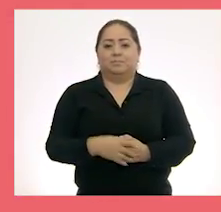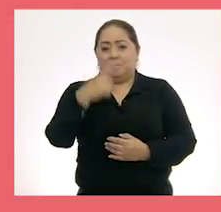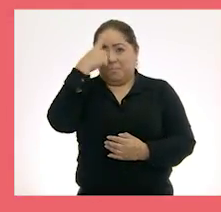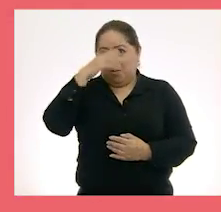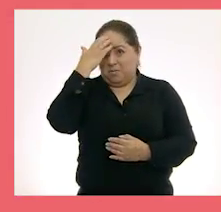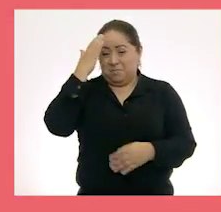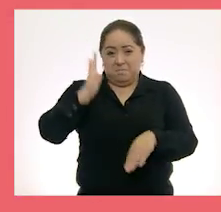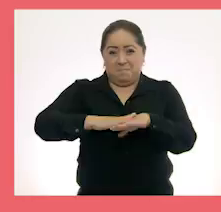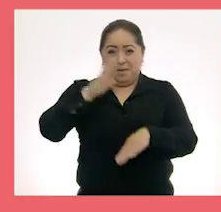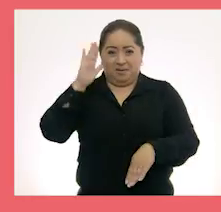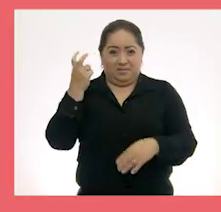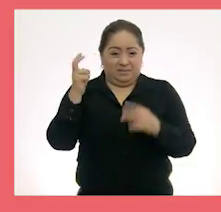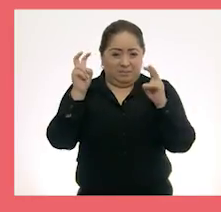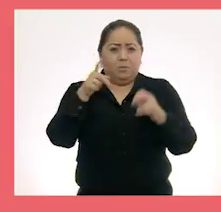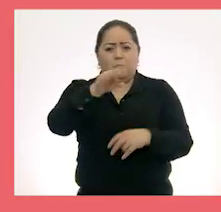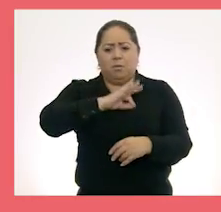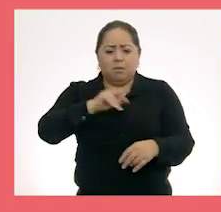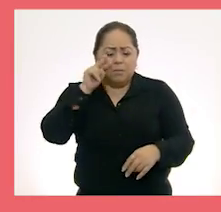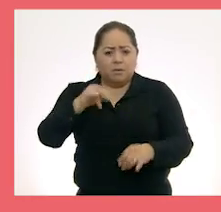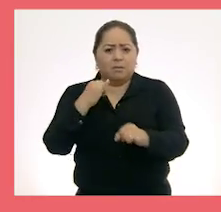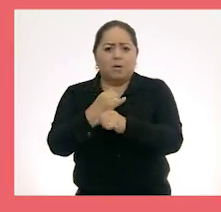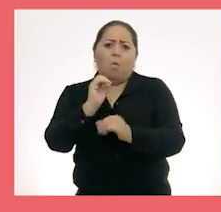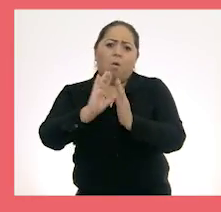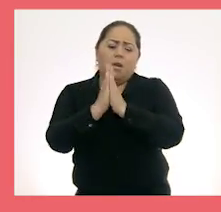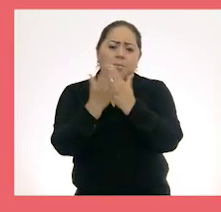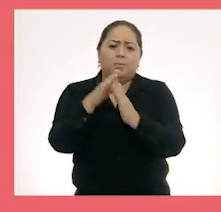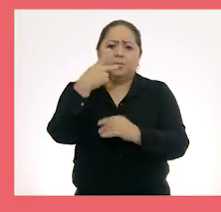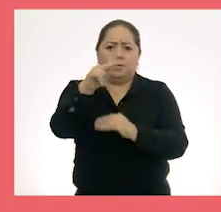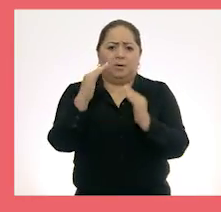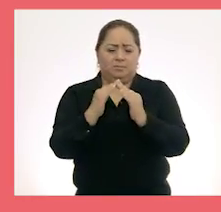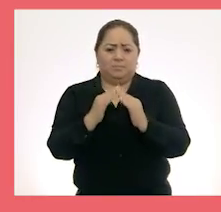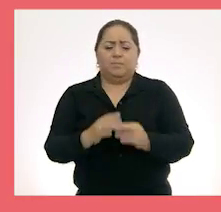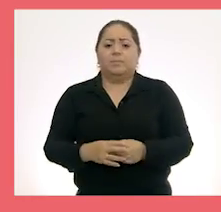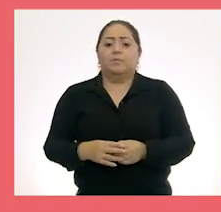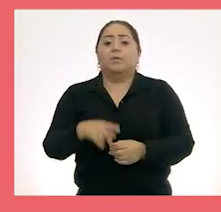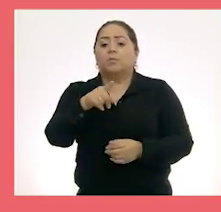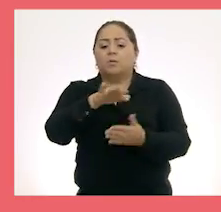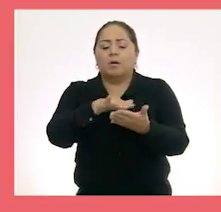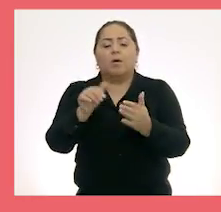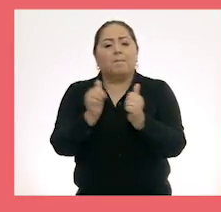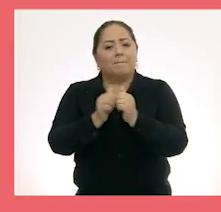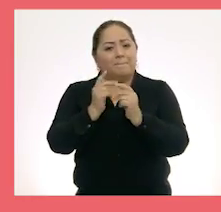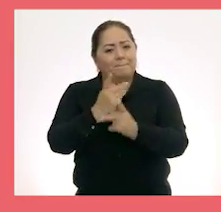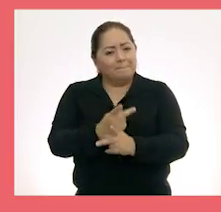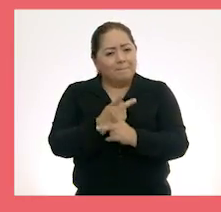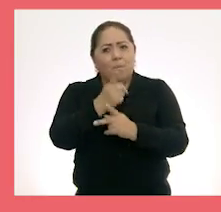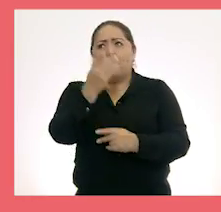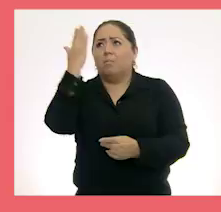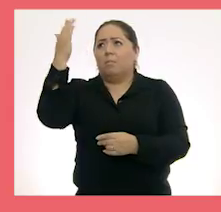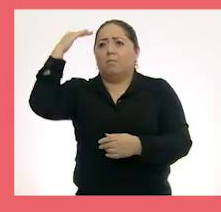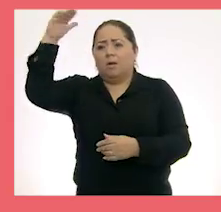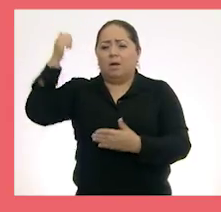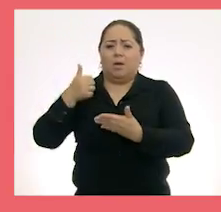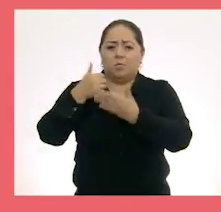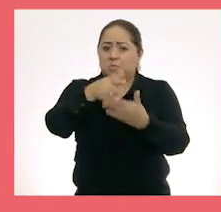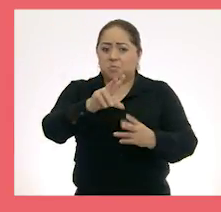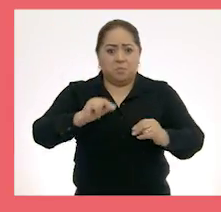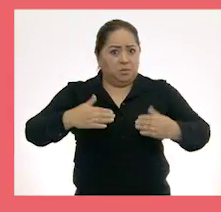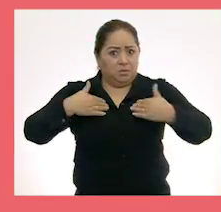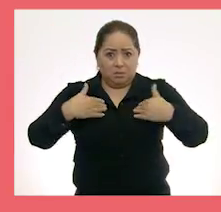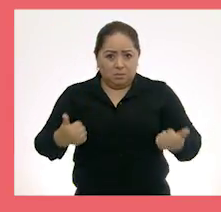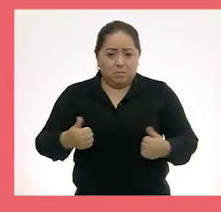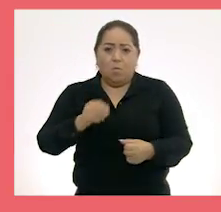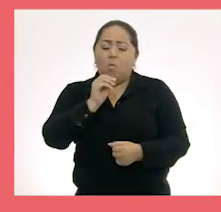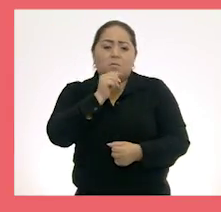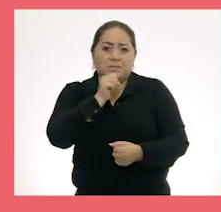Para conocer más del tema, puedes consultar algún libro en tu casa o en internet. Lee con paciencia y pide ayuda a un adulto si algo no entiendes